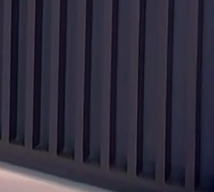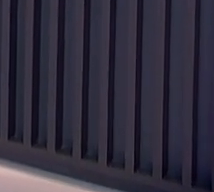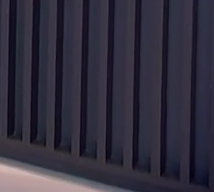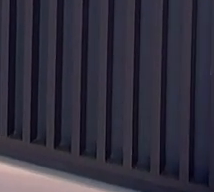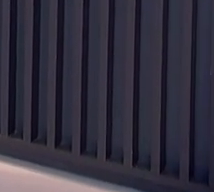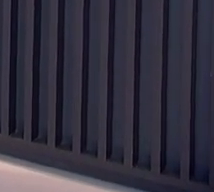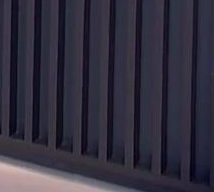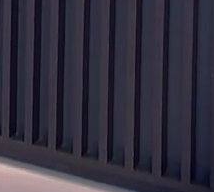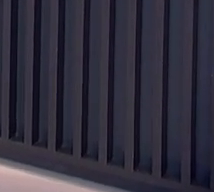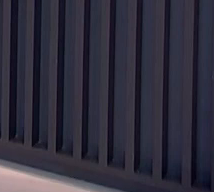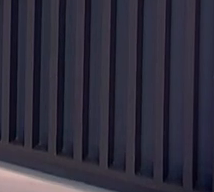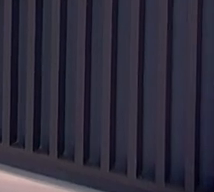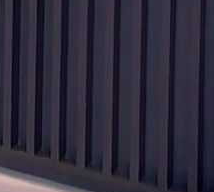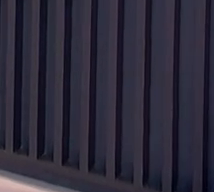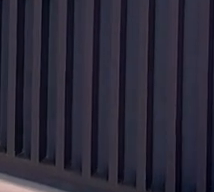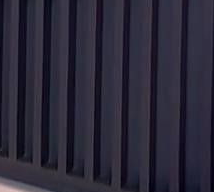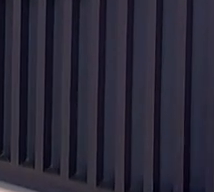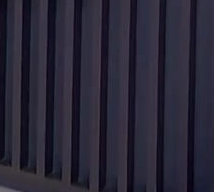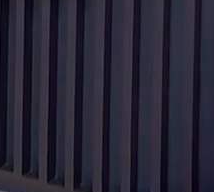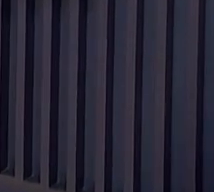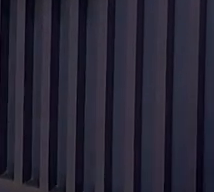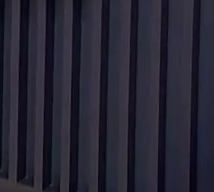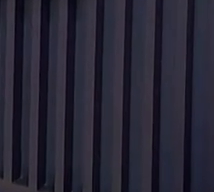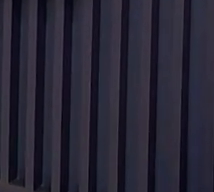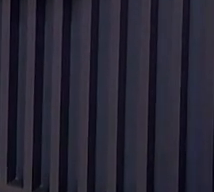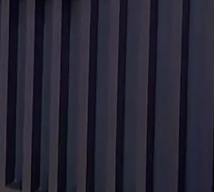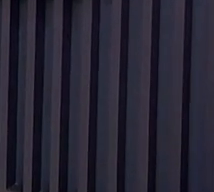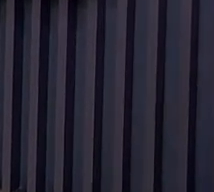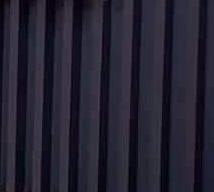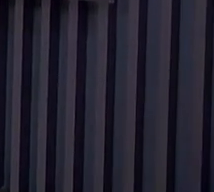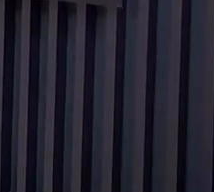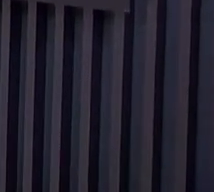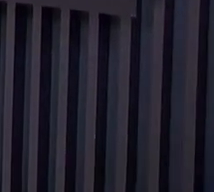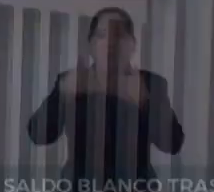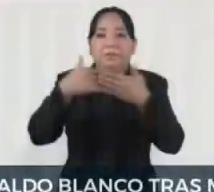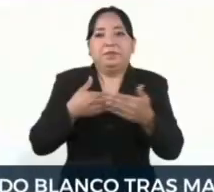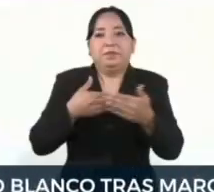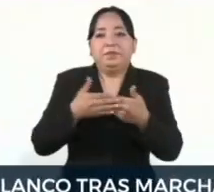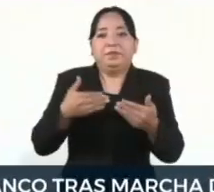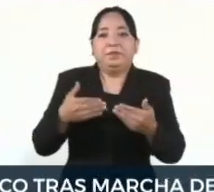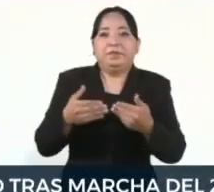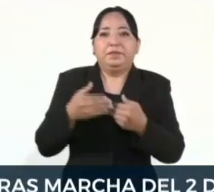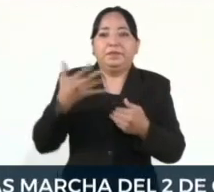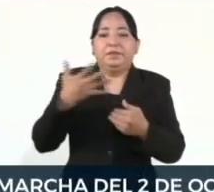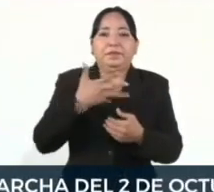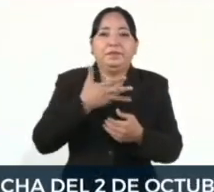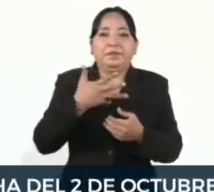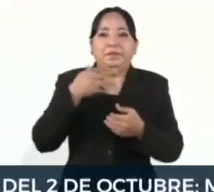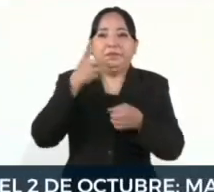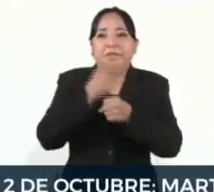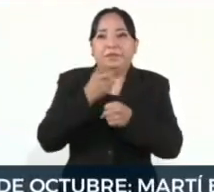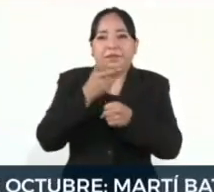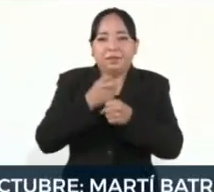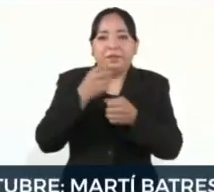Ahí lo tenemos, Omar. Regresamos contigo al estudio. Muchísimas gracias a mi compañera Blanca Becerril, que está atenta y que vamos a regresar con ella